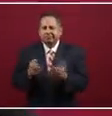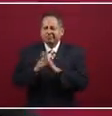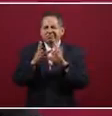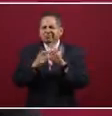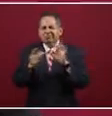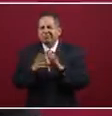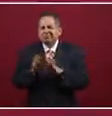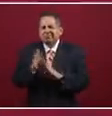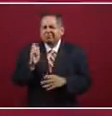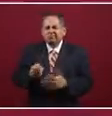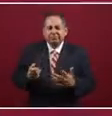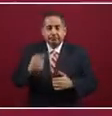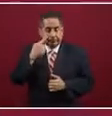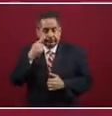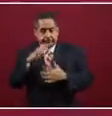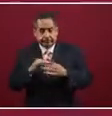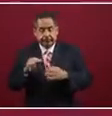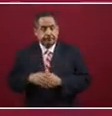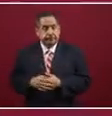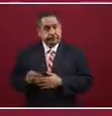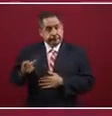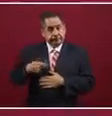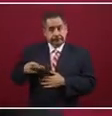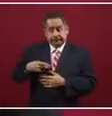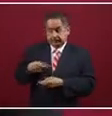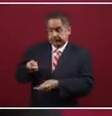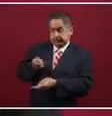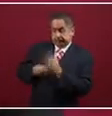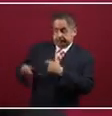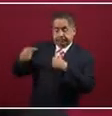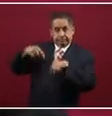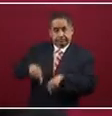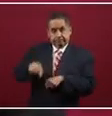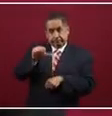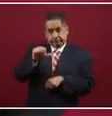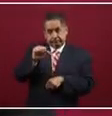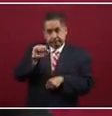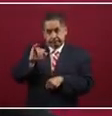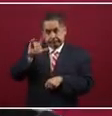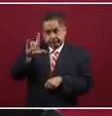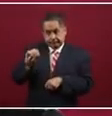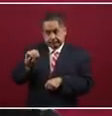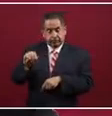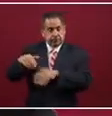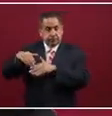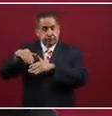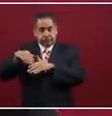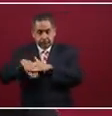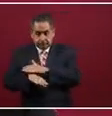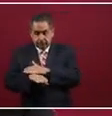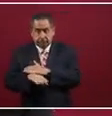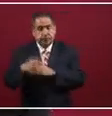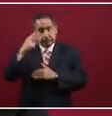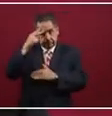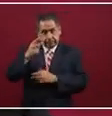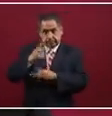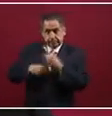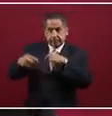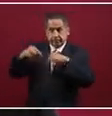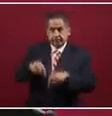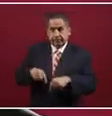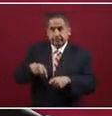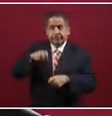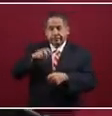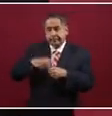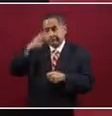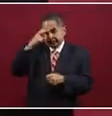complejo, significa que las personas que quieran buscar asilo, que atraviesen por nuestro territorio, tendrán que hacerlo en México